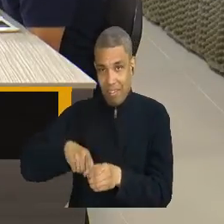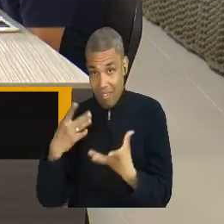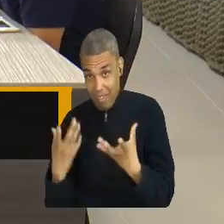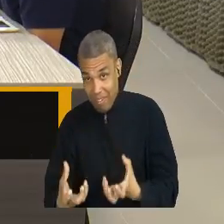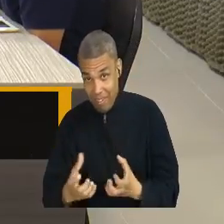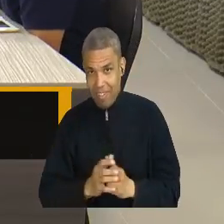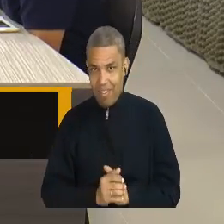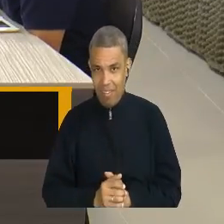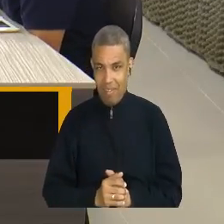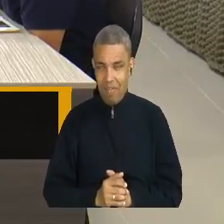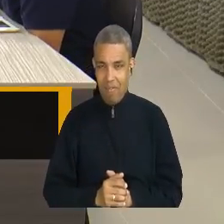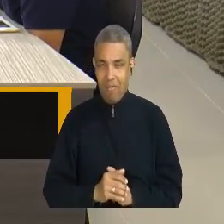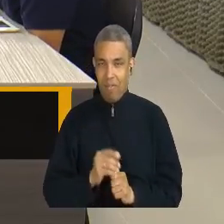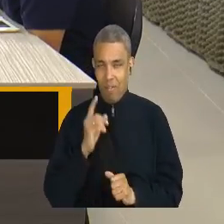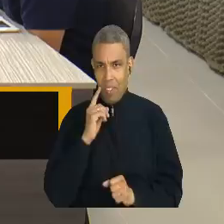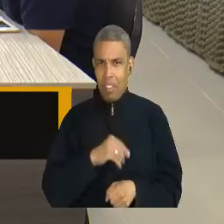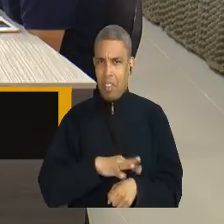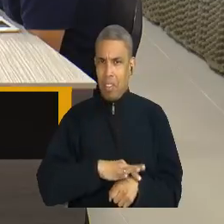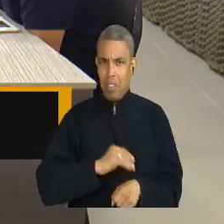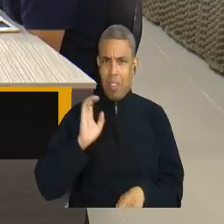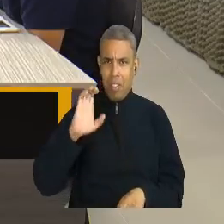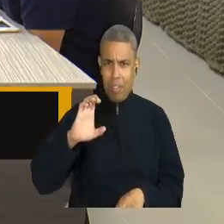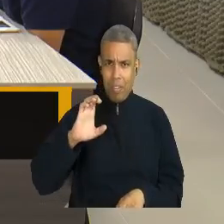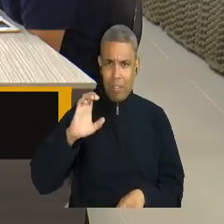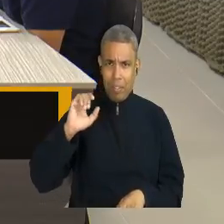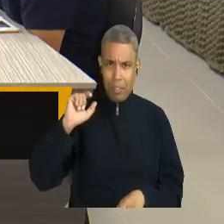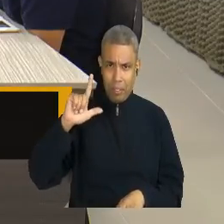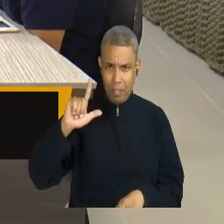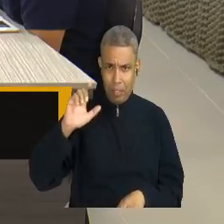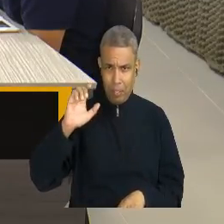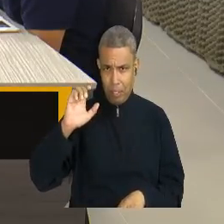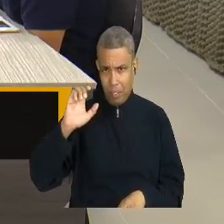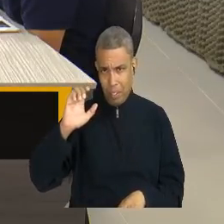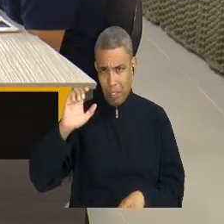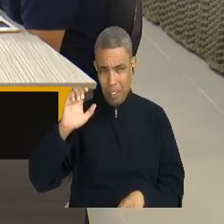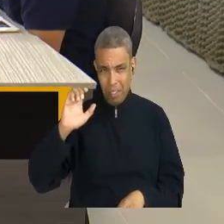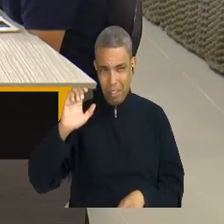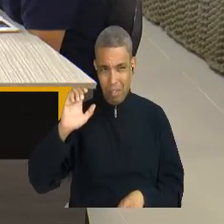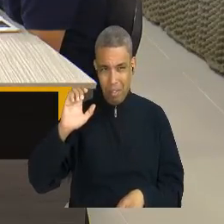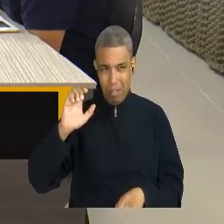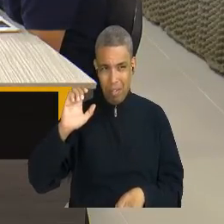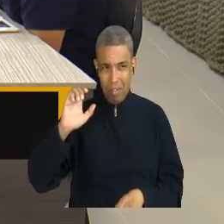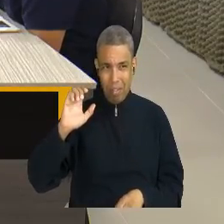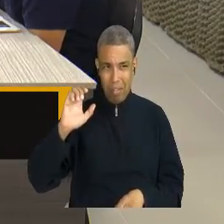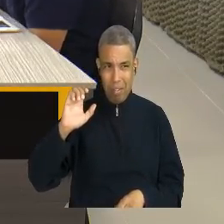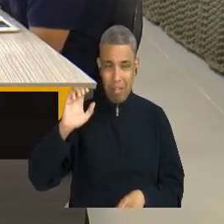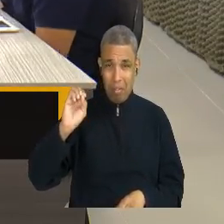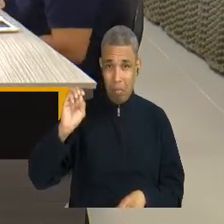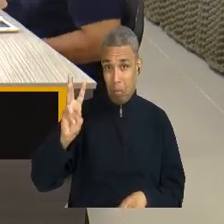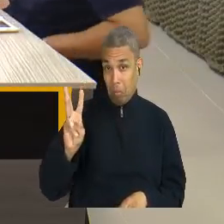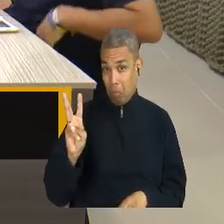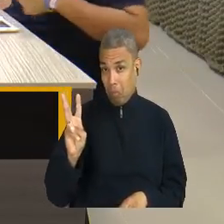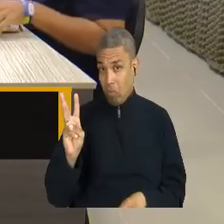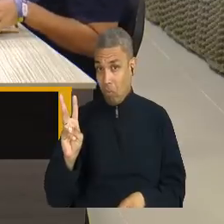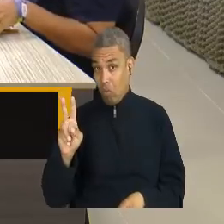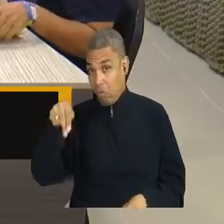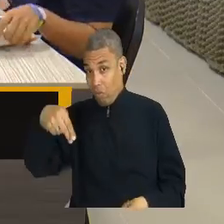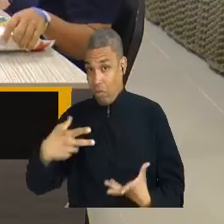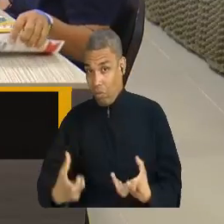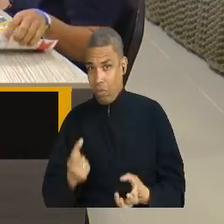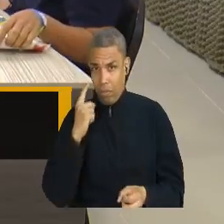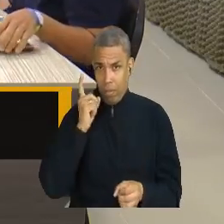Fundación Doctora Clown, que ya está en Barranca Bermeja, que quiere tener su voluntariado en Barranca Bermeja y que quiere seguir con esta bonita labor de